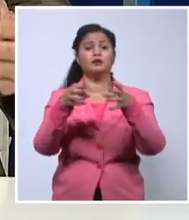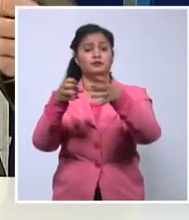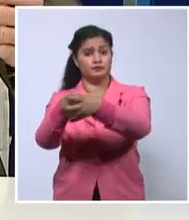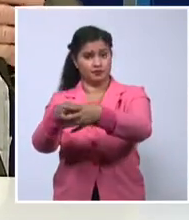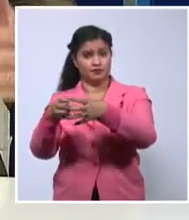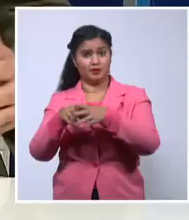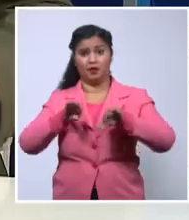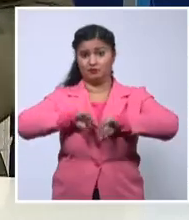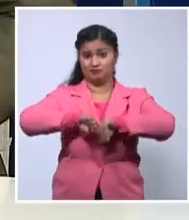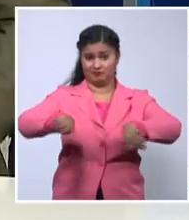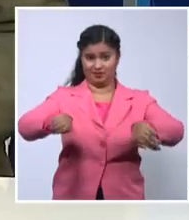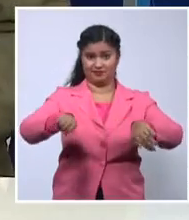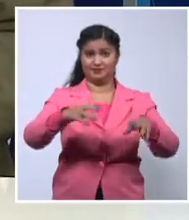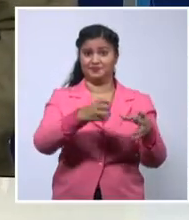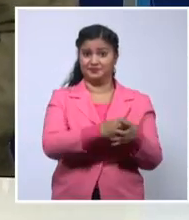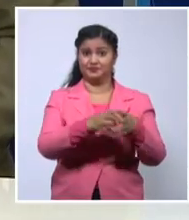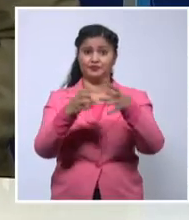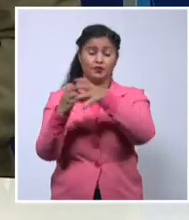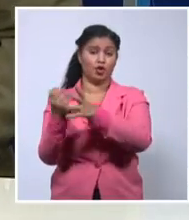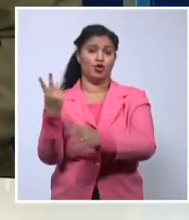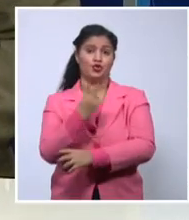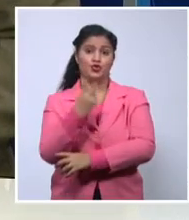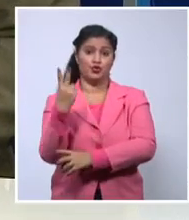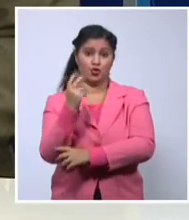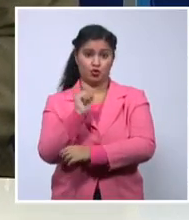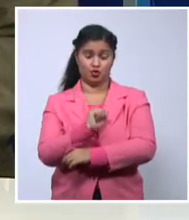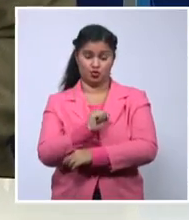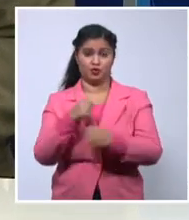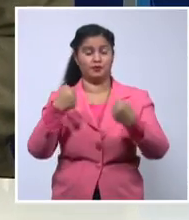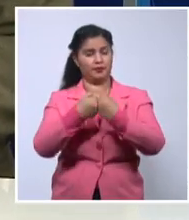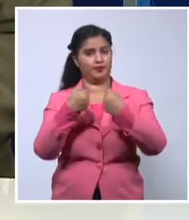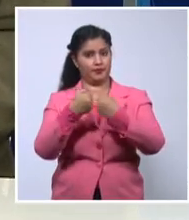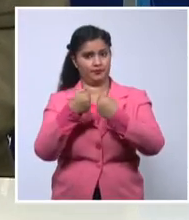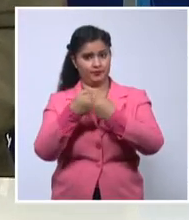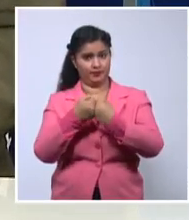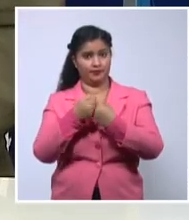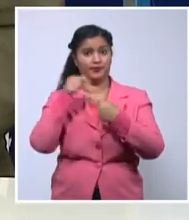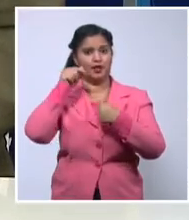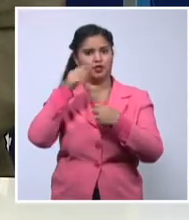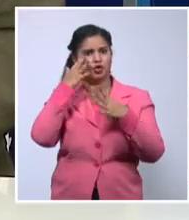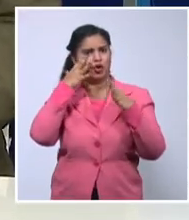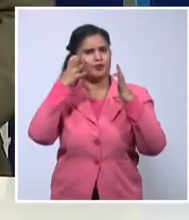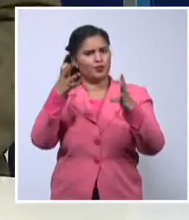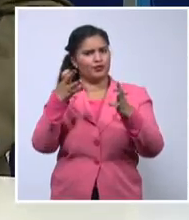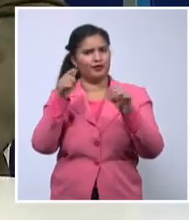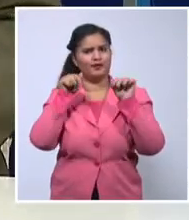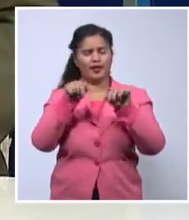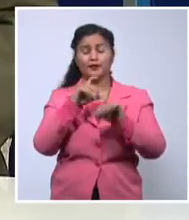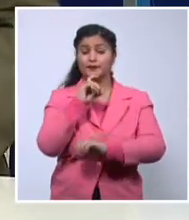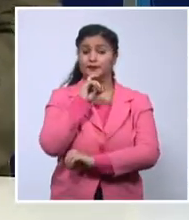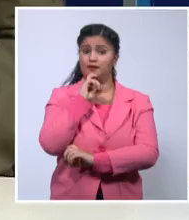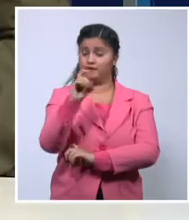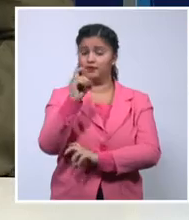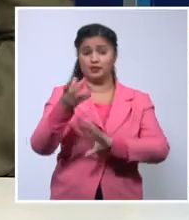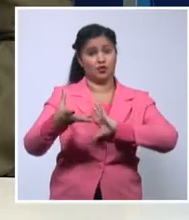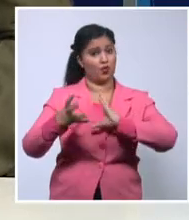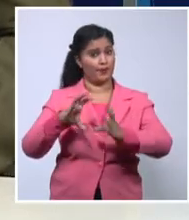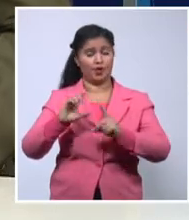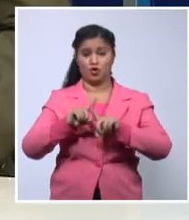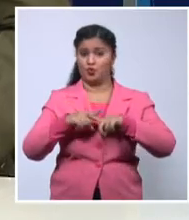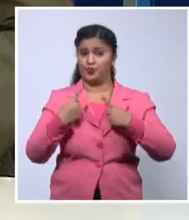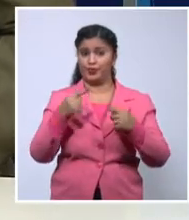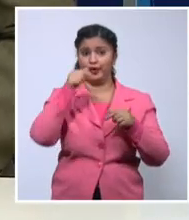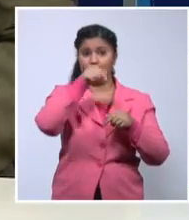marginada a ese sector más extremista, y eso les duele y les preocupa. Es un tema complejo. Por un lado, hay una oposición que